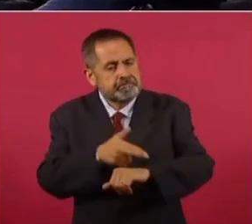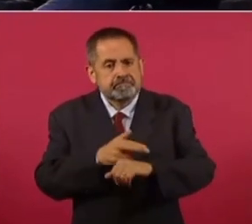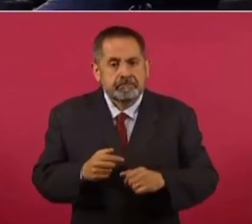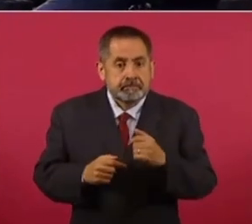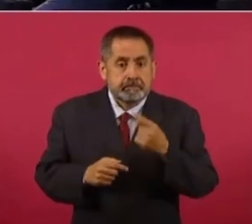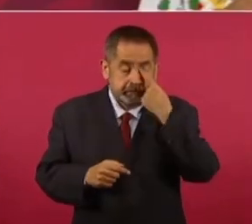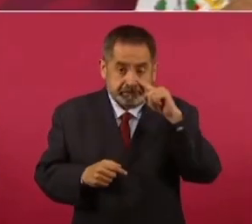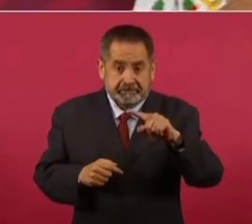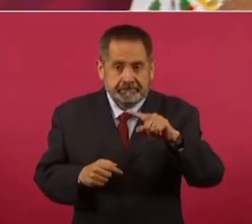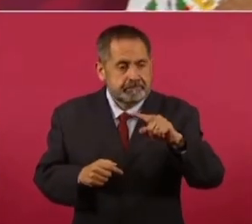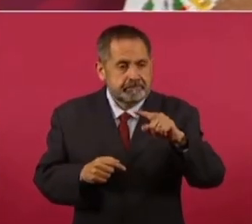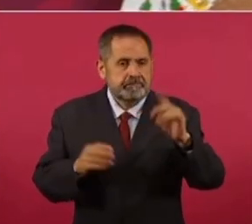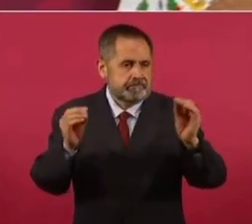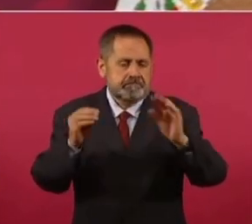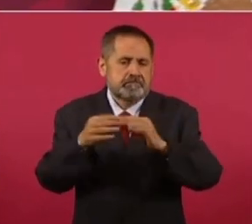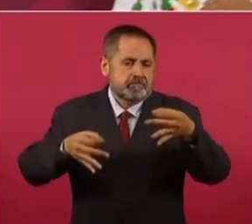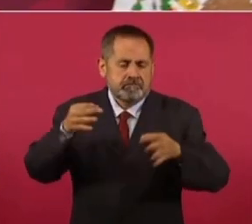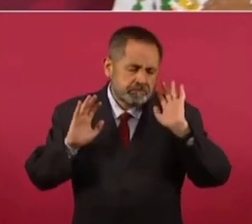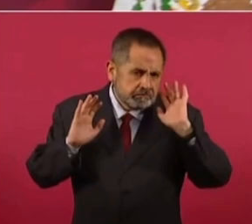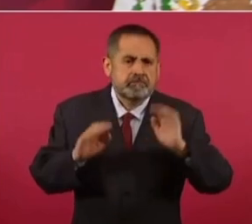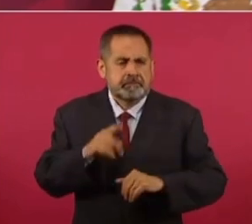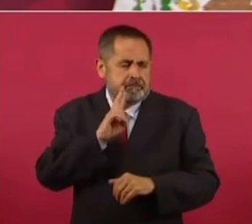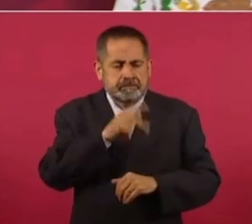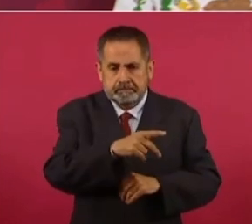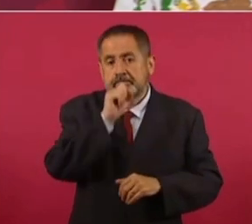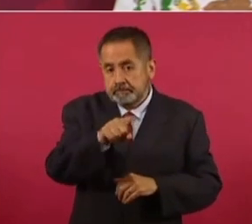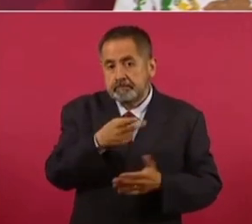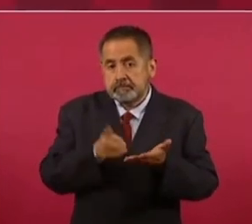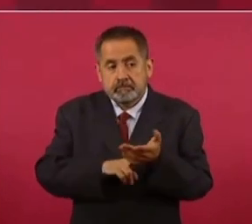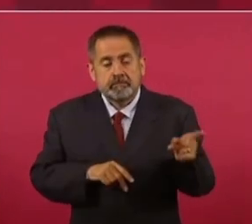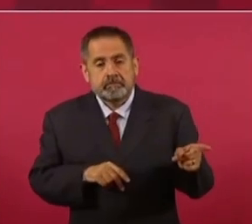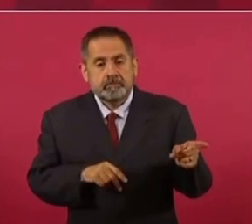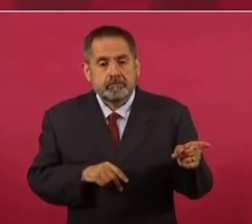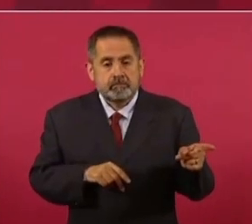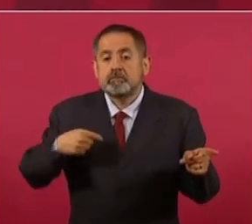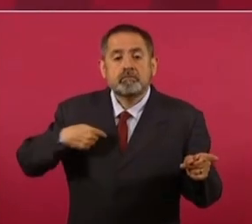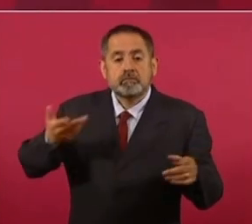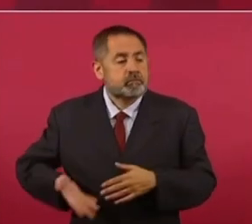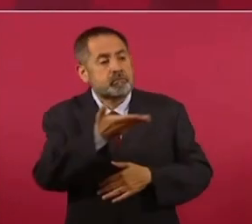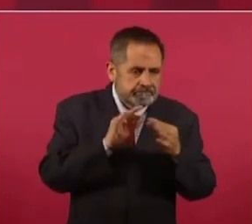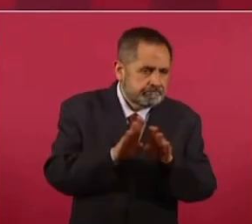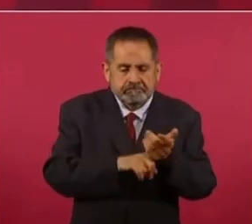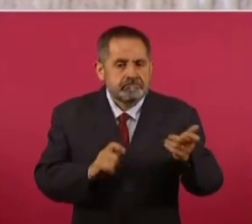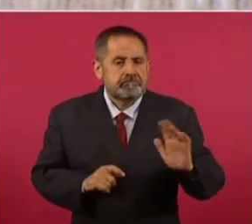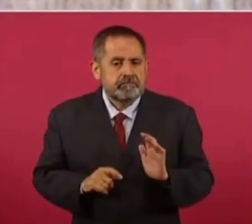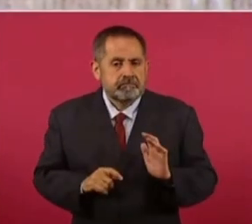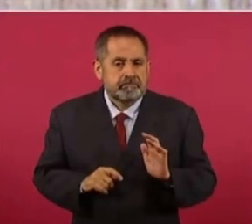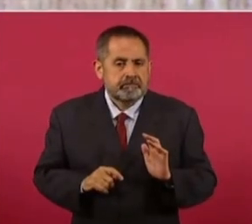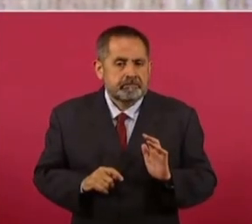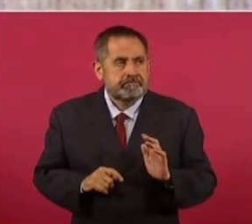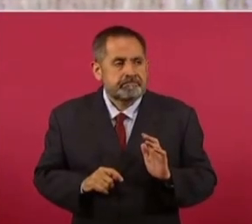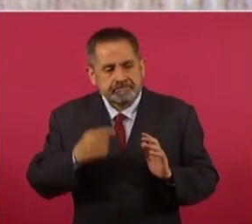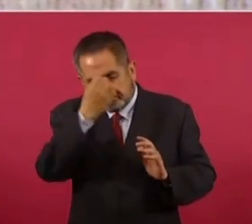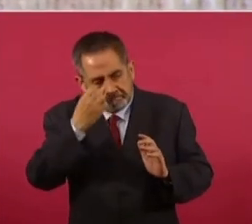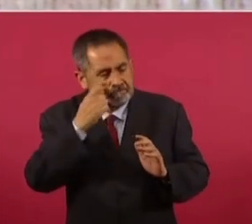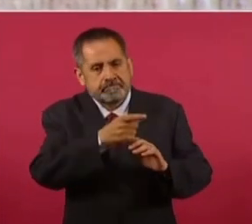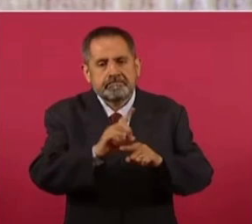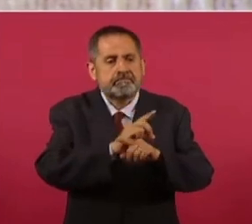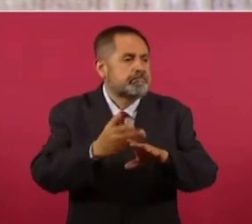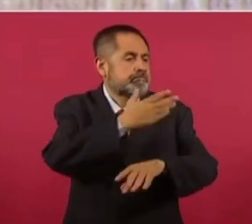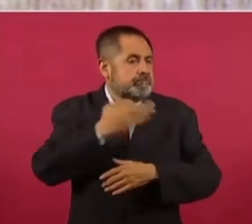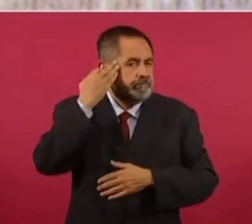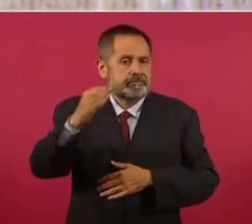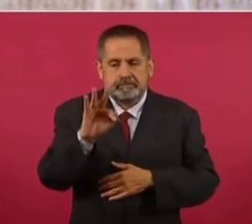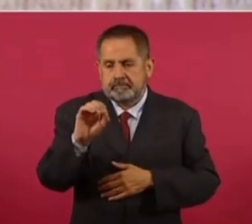trámites ante organismos judiciales y al mismo tiempo ofrecimos nosotros hacer una revisión desde los tiempos de